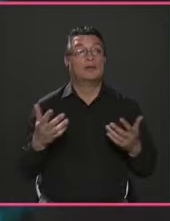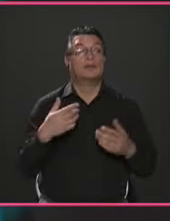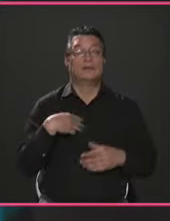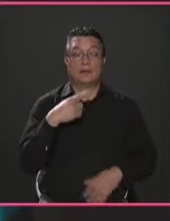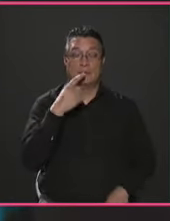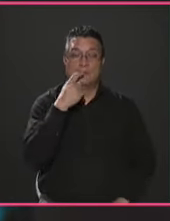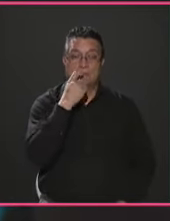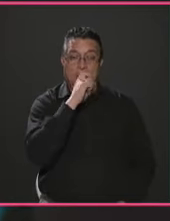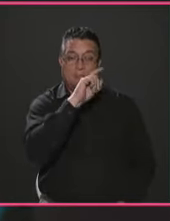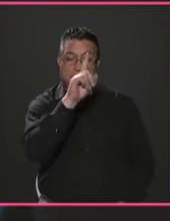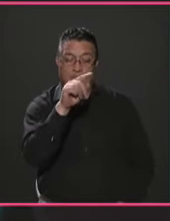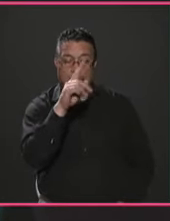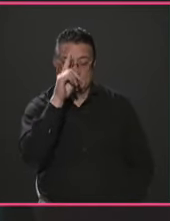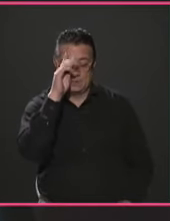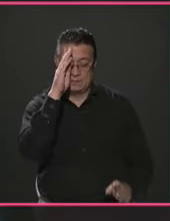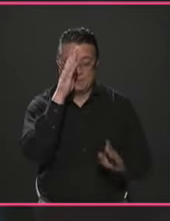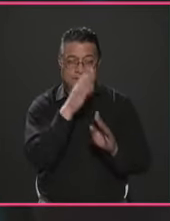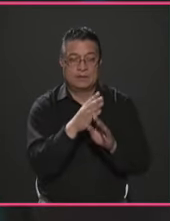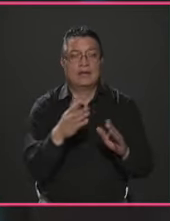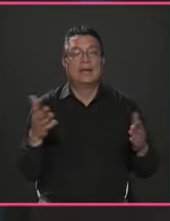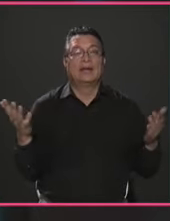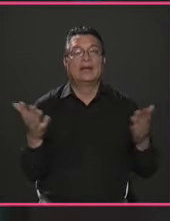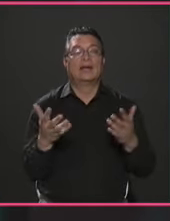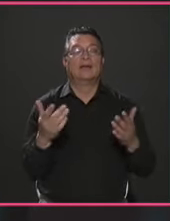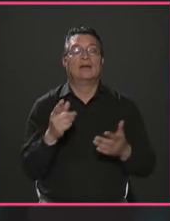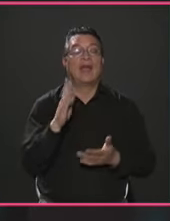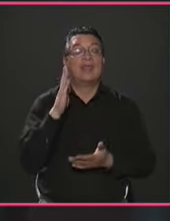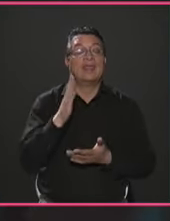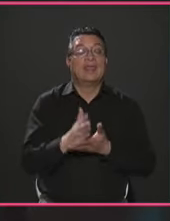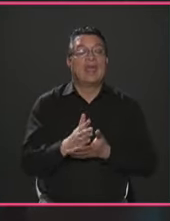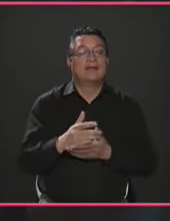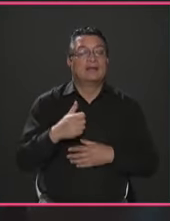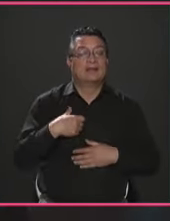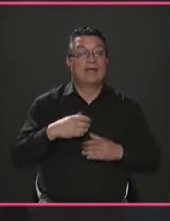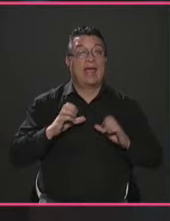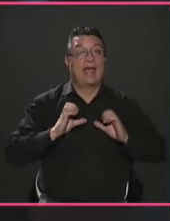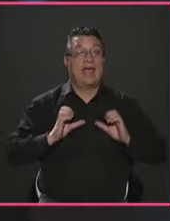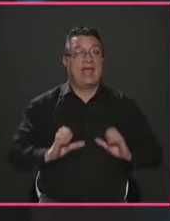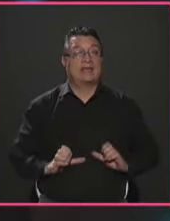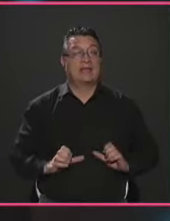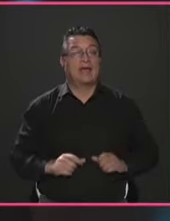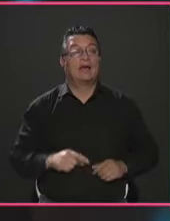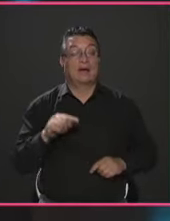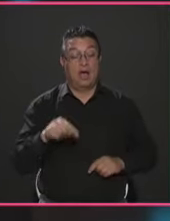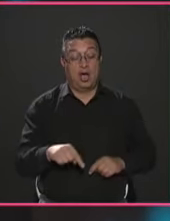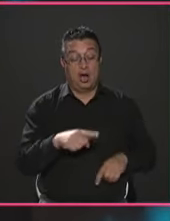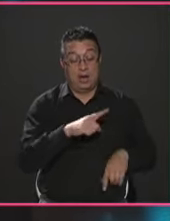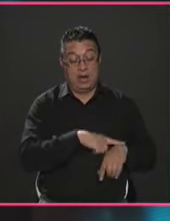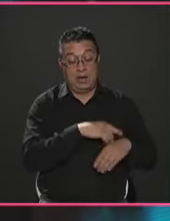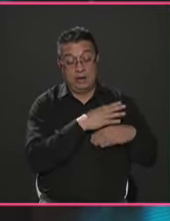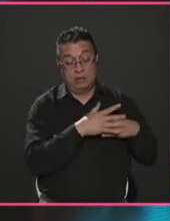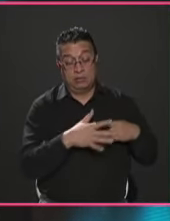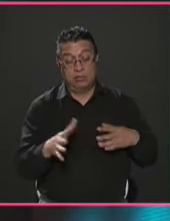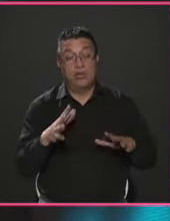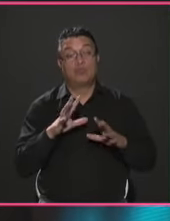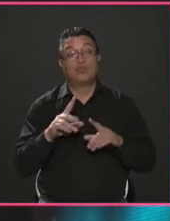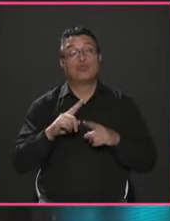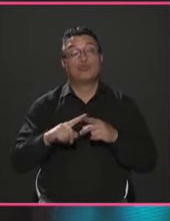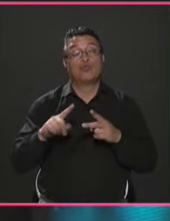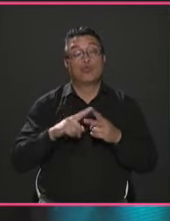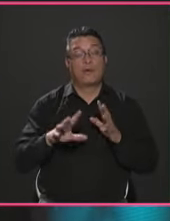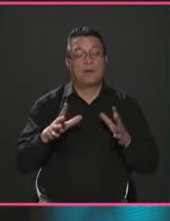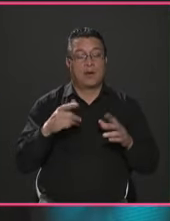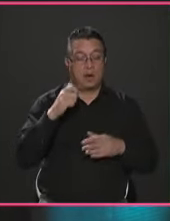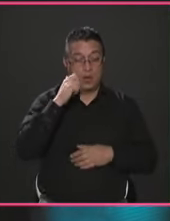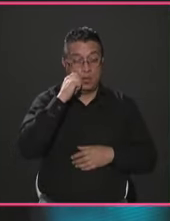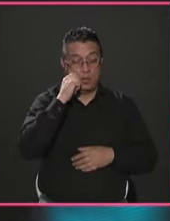pregunta más de qué es lo que del debers ser digamos de la ética estamos viendo una época en que muchas veces parece que el